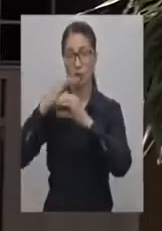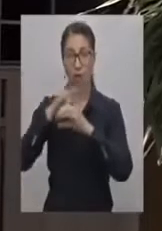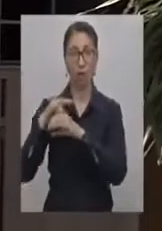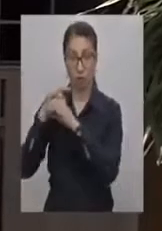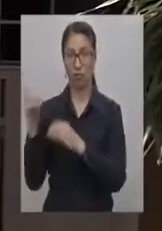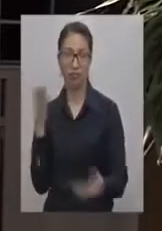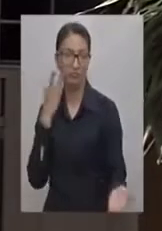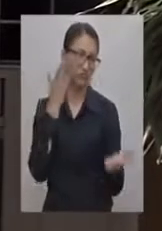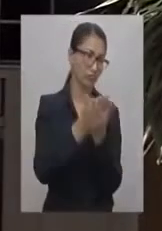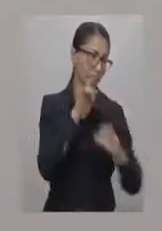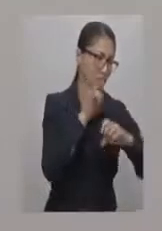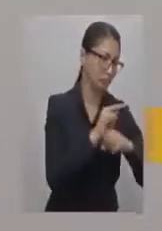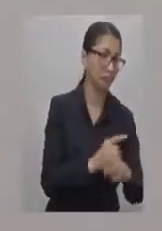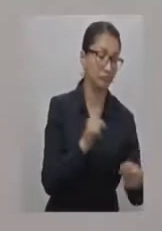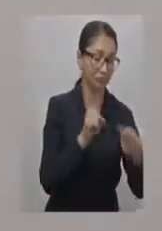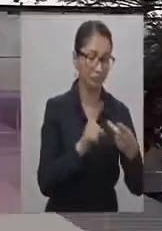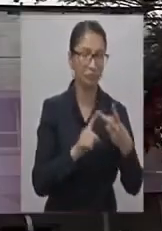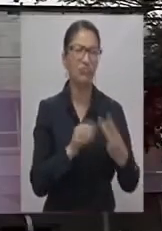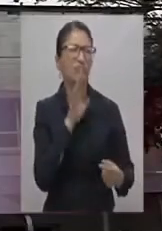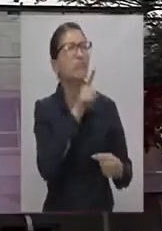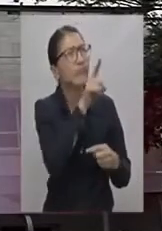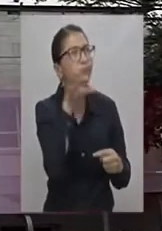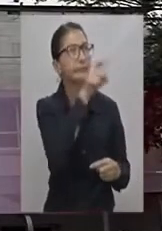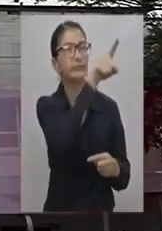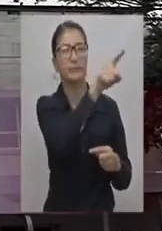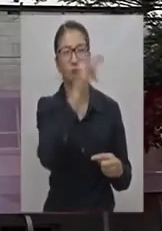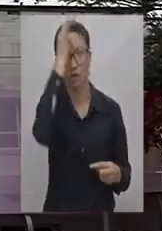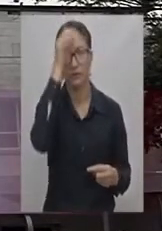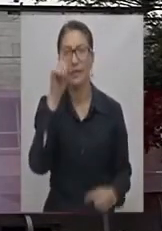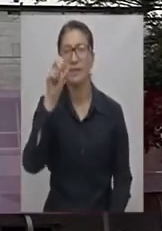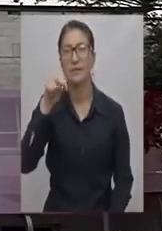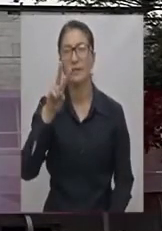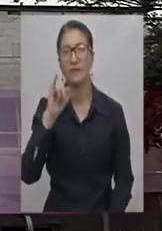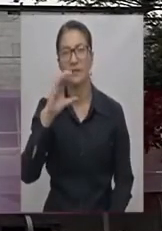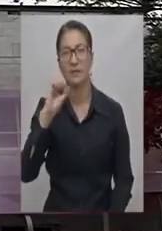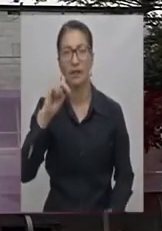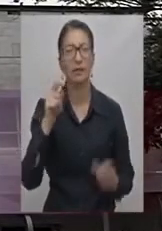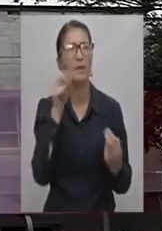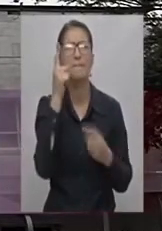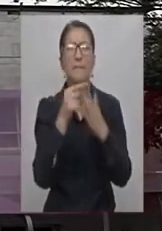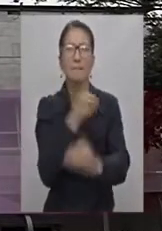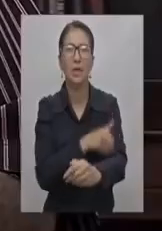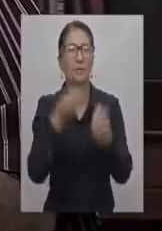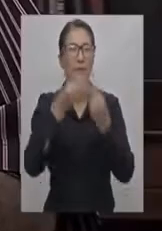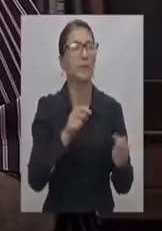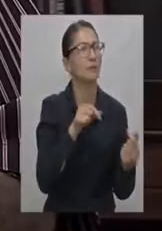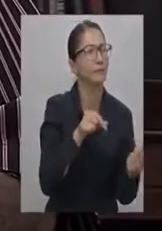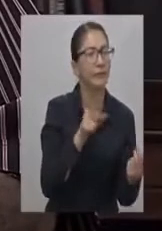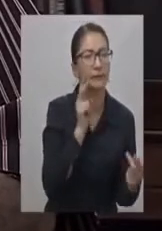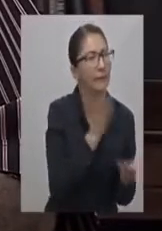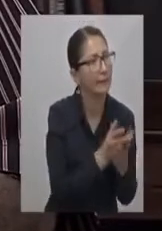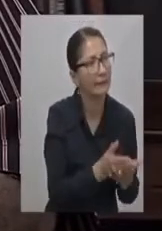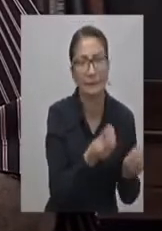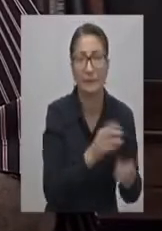Contraloría General en Arauca se destacan el Hospital de San Vicente, con una inversión cercana a los 20 mil millones de pesos. Usted hoy